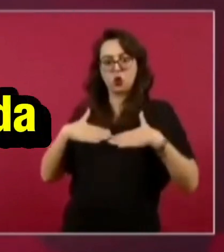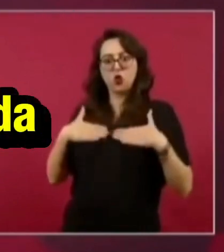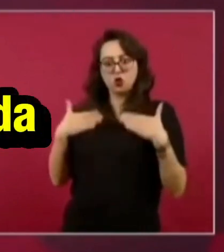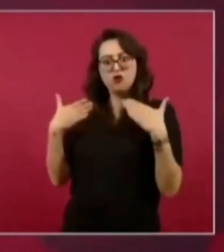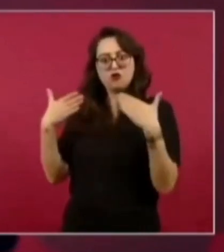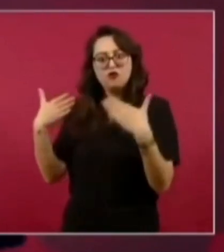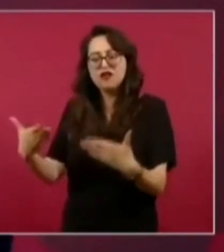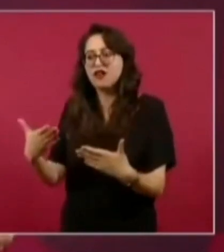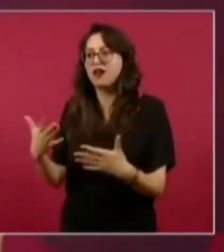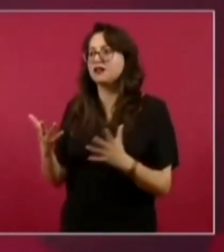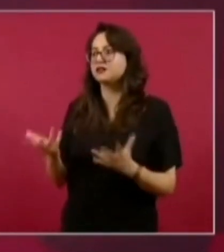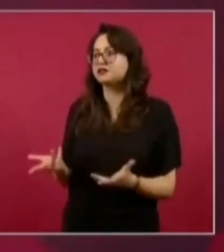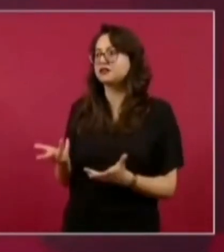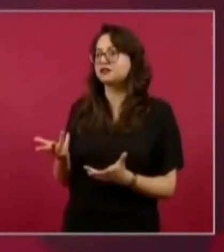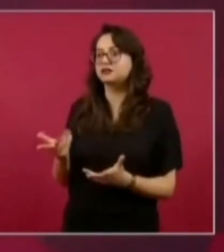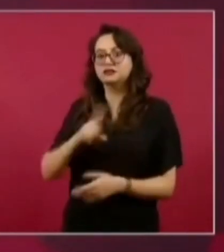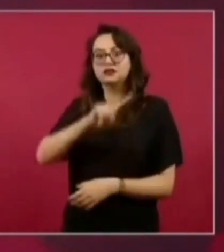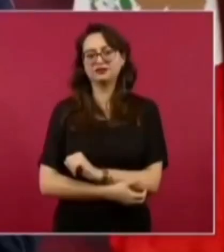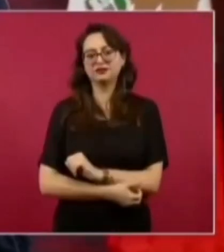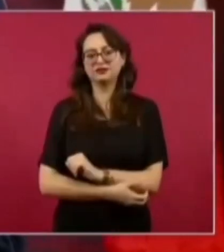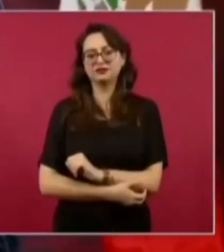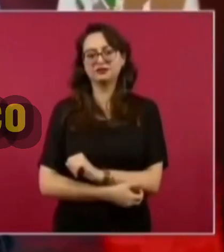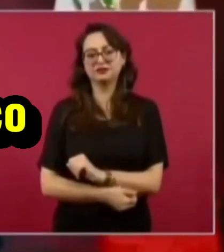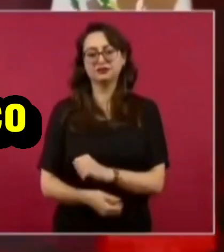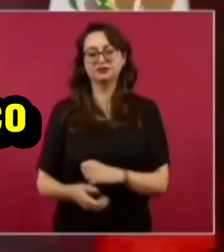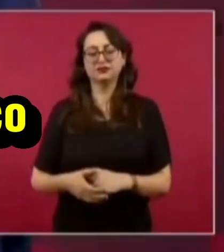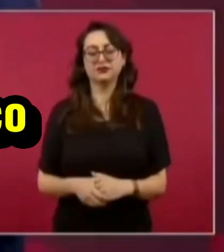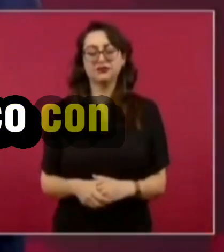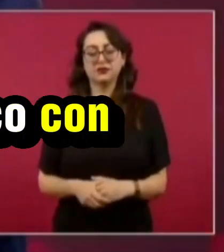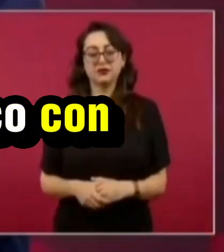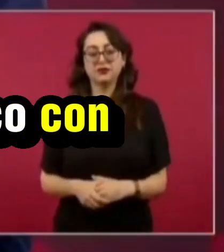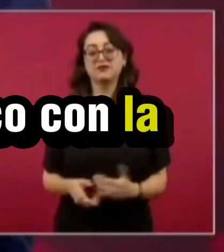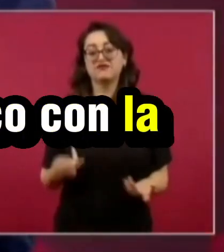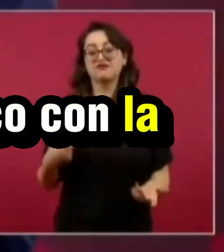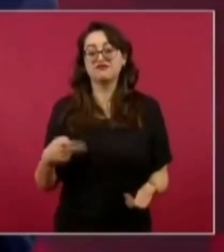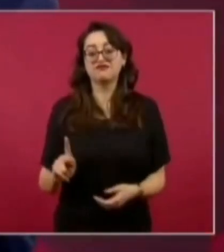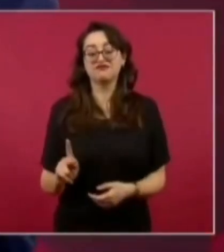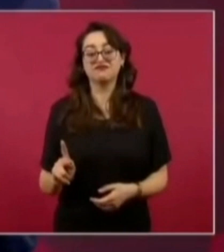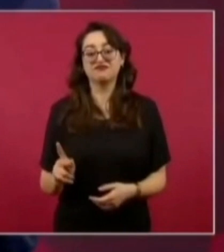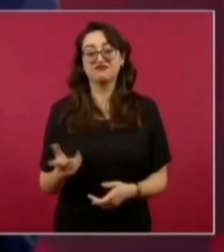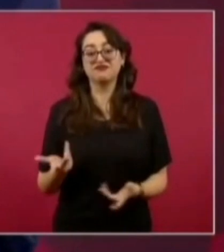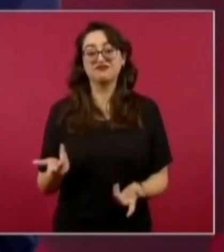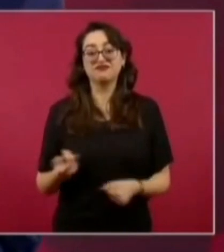la espalda al presidente y al pueblo de México con la